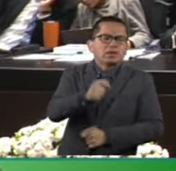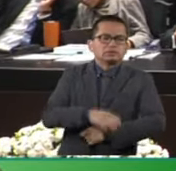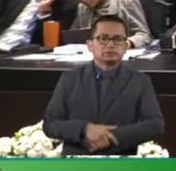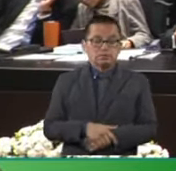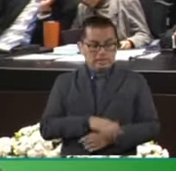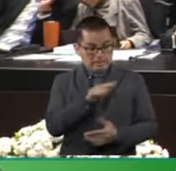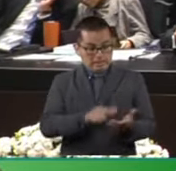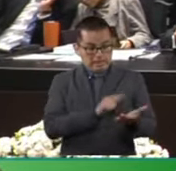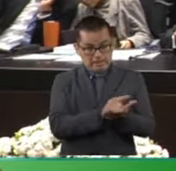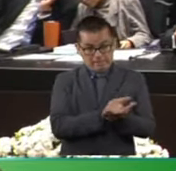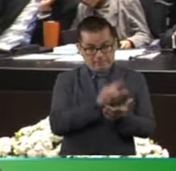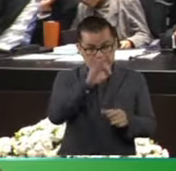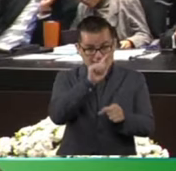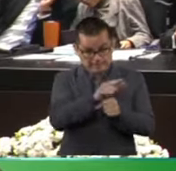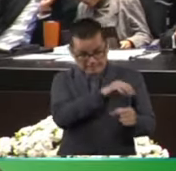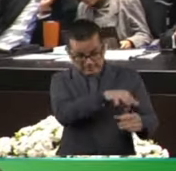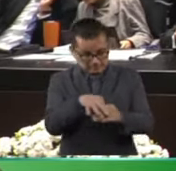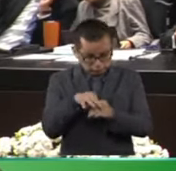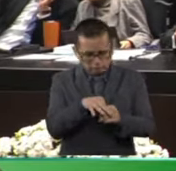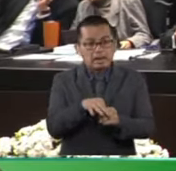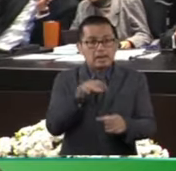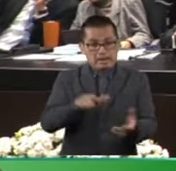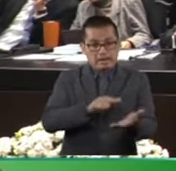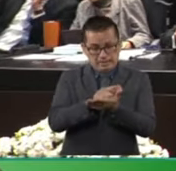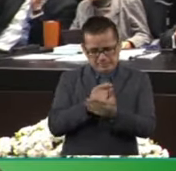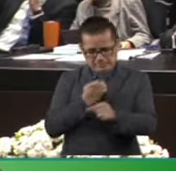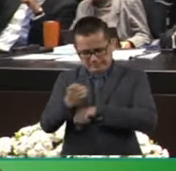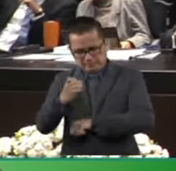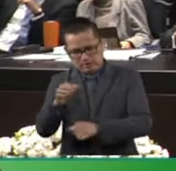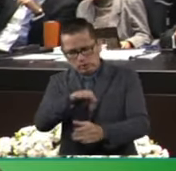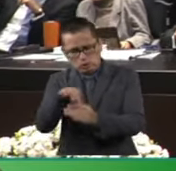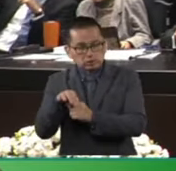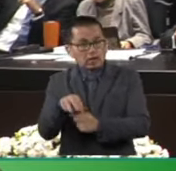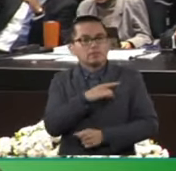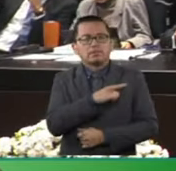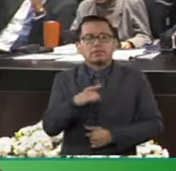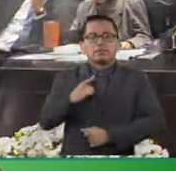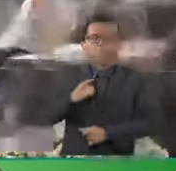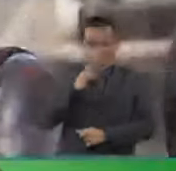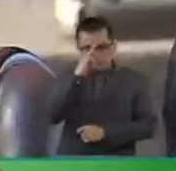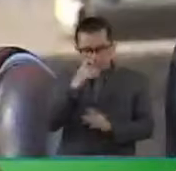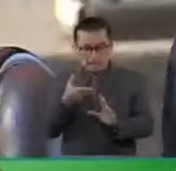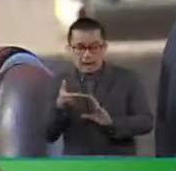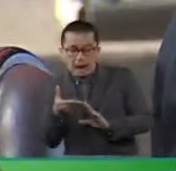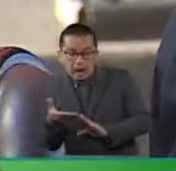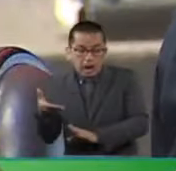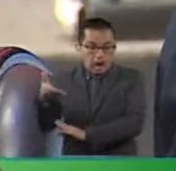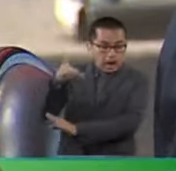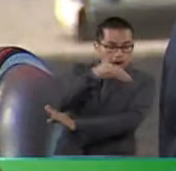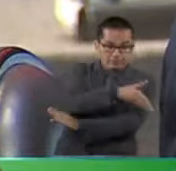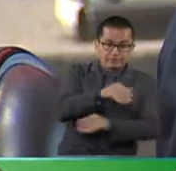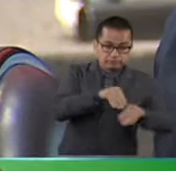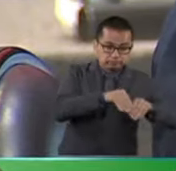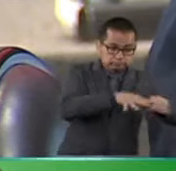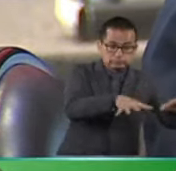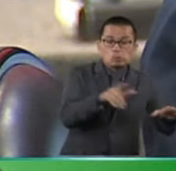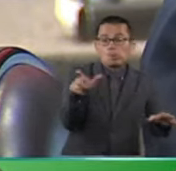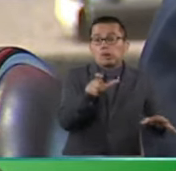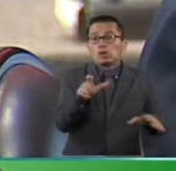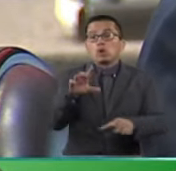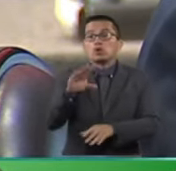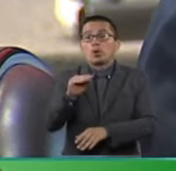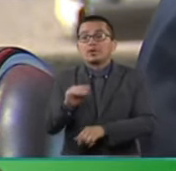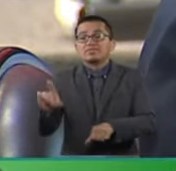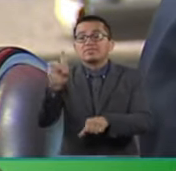federales y locales deben promulgarse y publicarse por lo menos 90 días